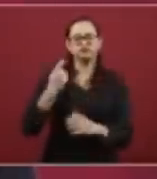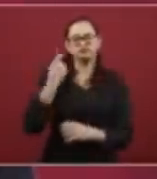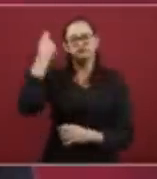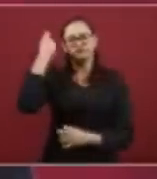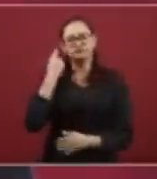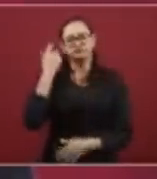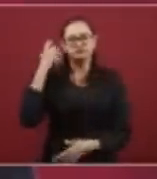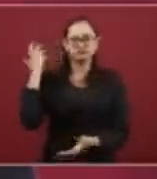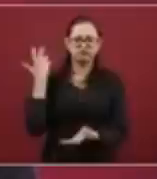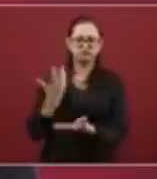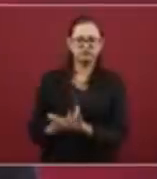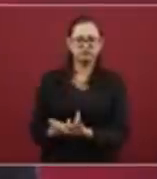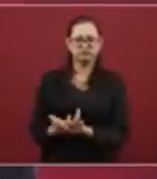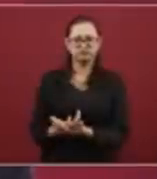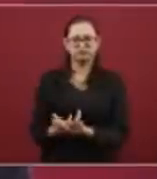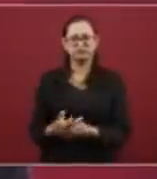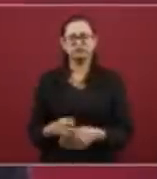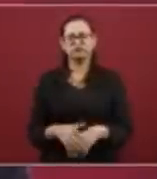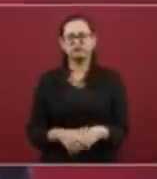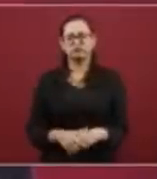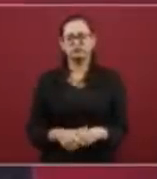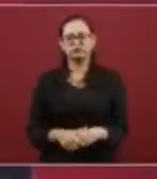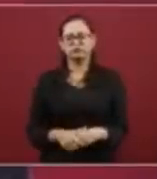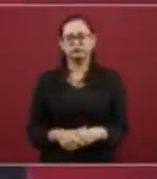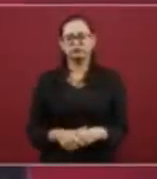retirarse y quiere